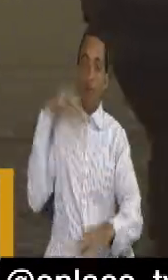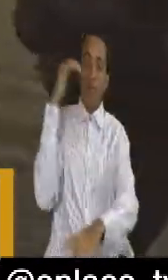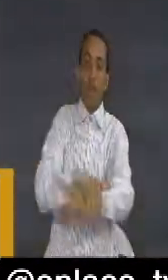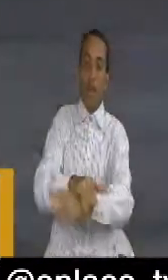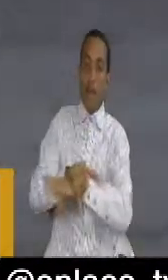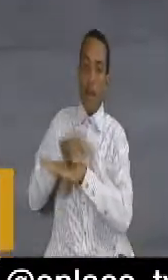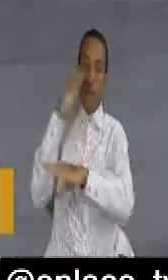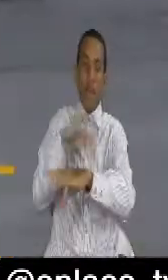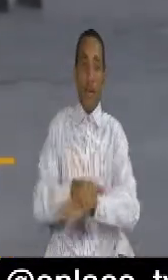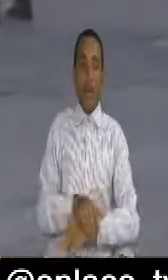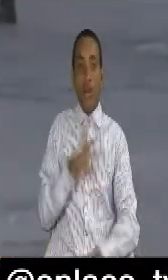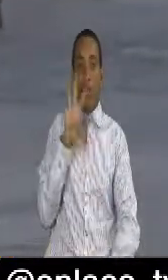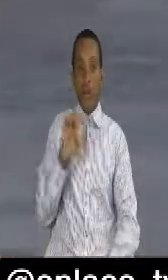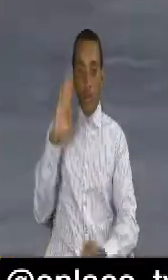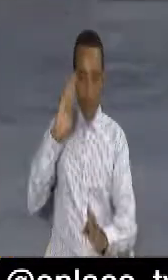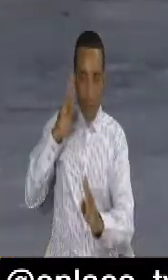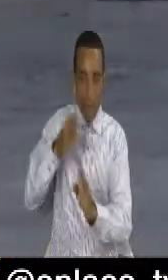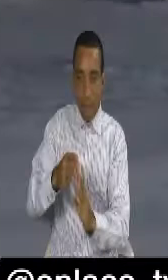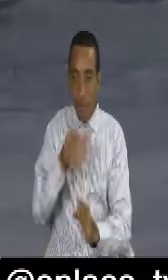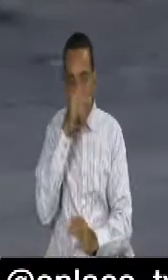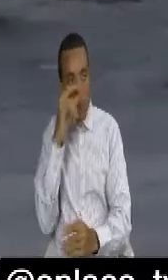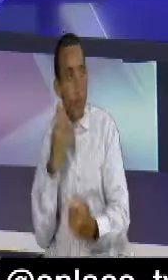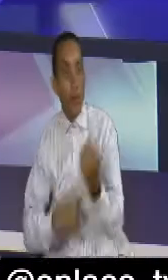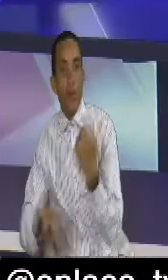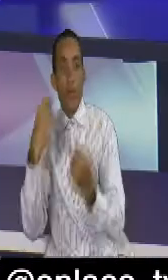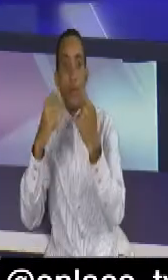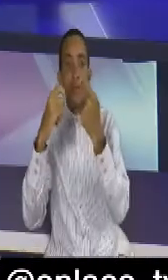ellas 9 dedicadas al narcotráfico.